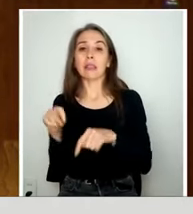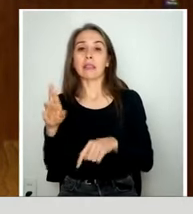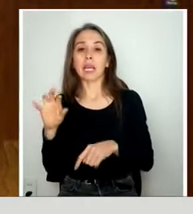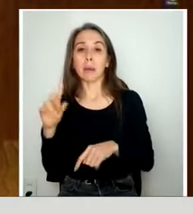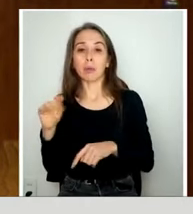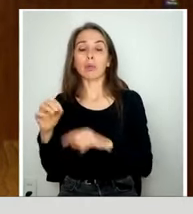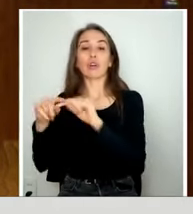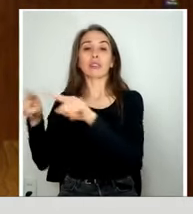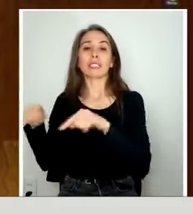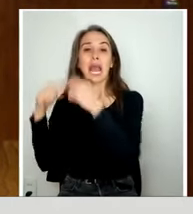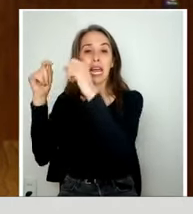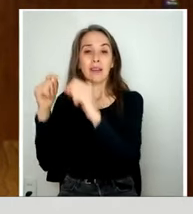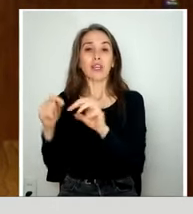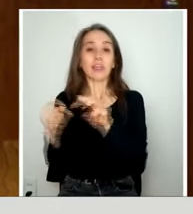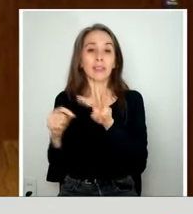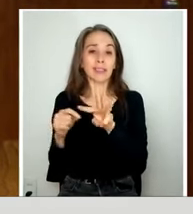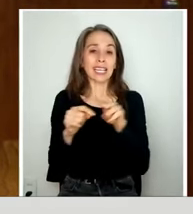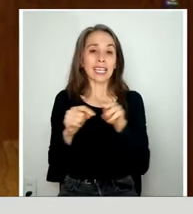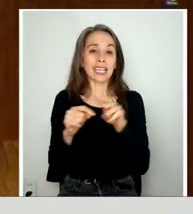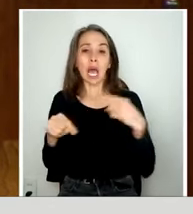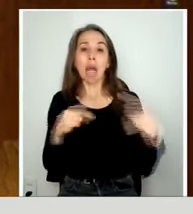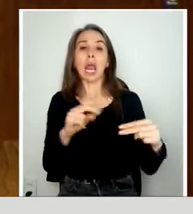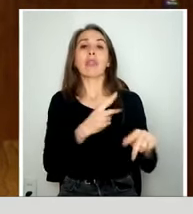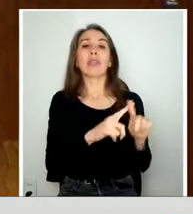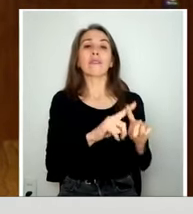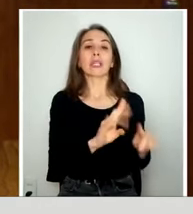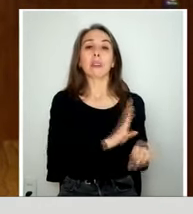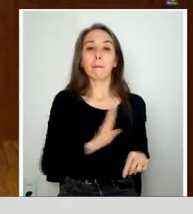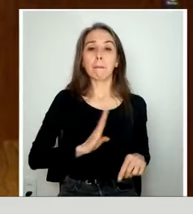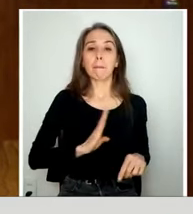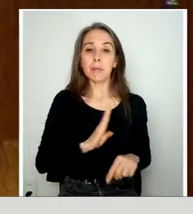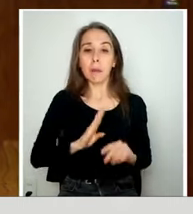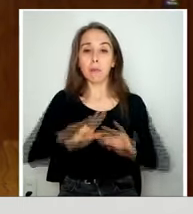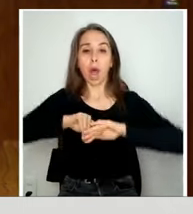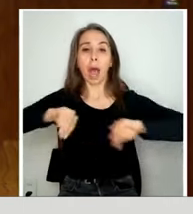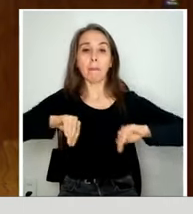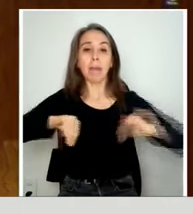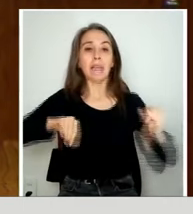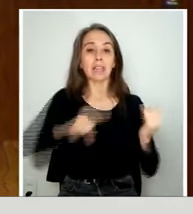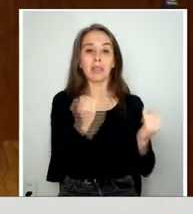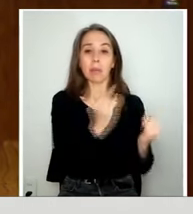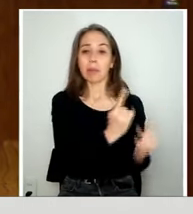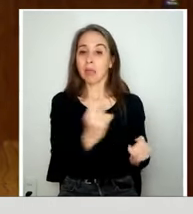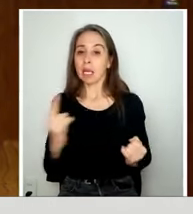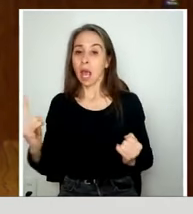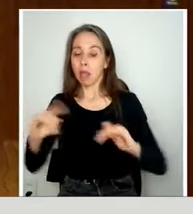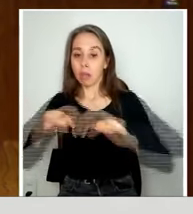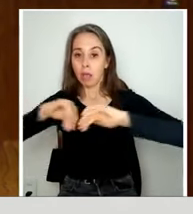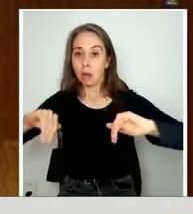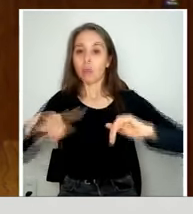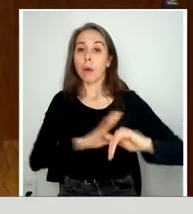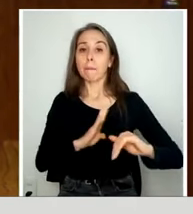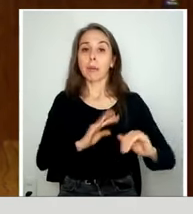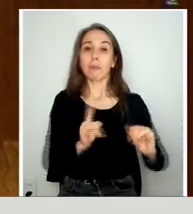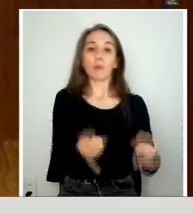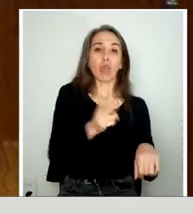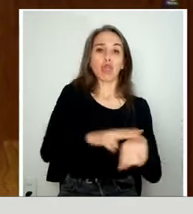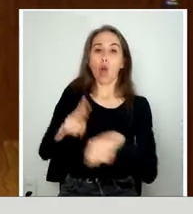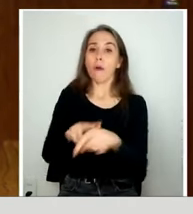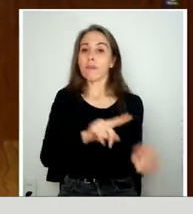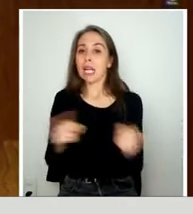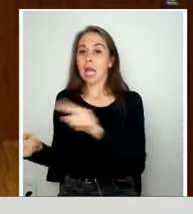cada una de las cuales tendrá distinta integración funcionamiento independiente e incompatibilidad de funciones entre sus integrantes número 3